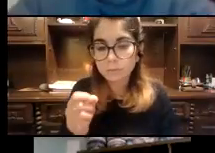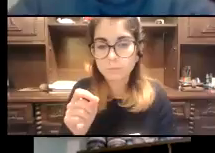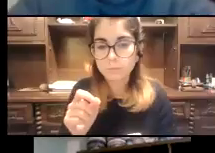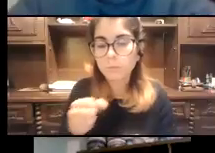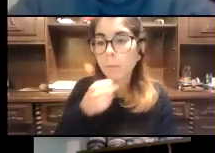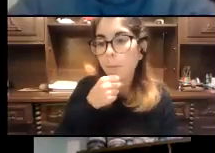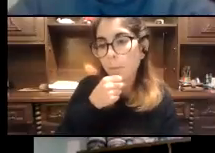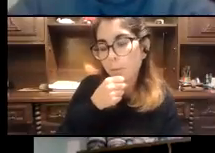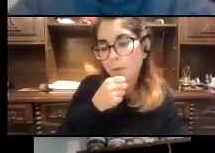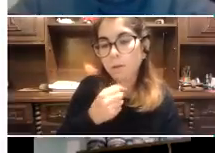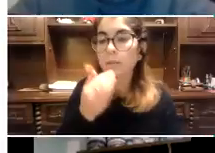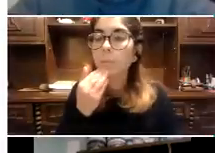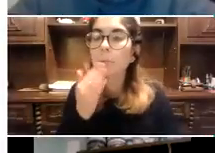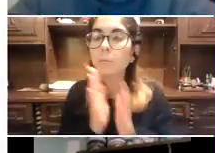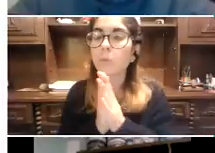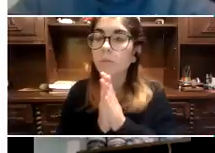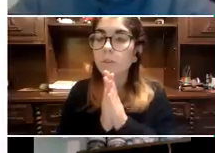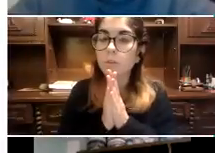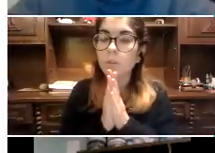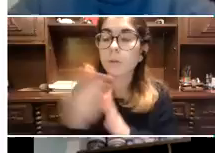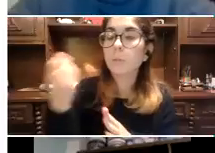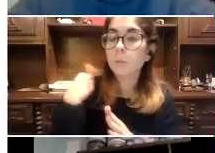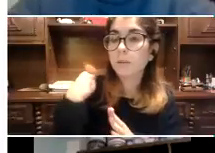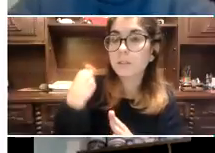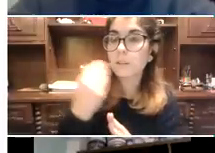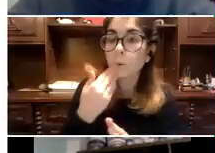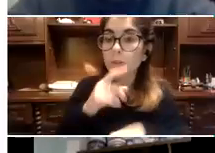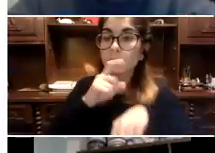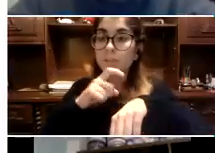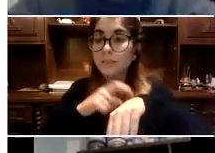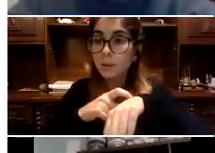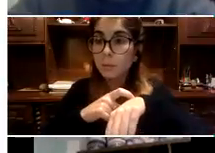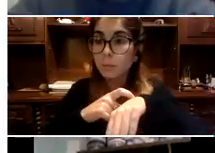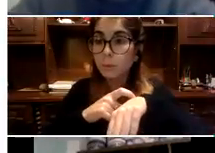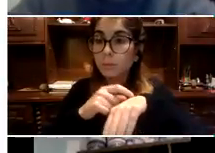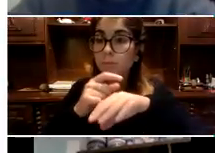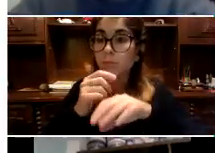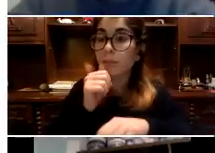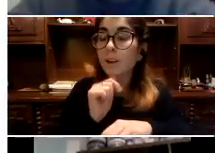Y les pido por favor que me avisen cuando el tiempo se esté agotando para la